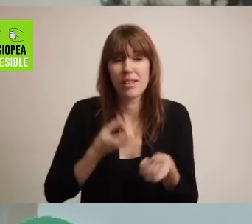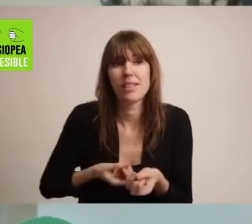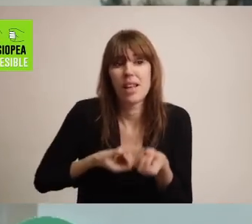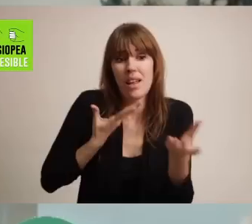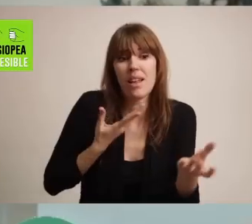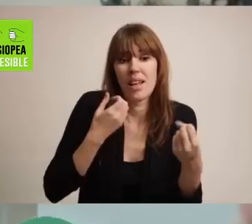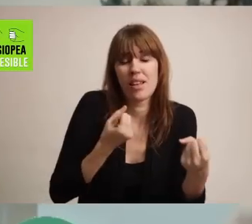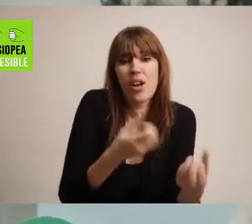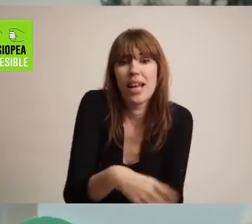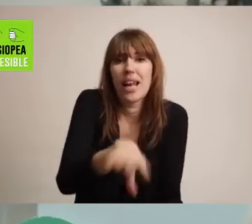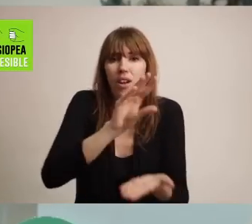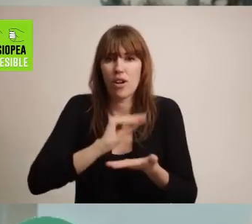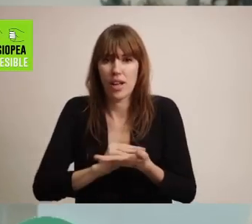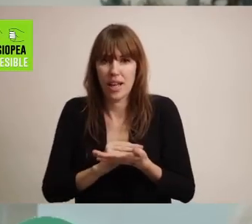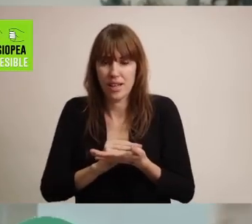energía